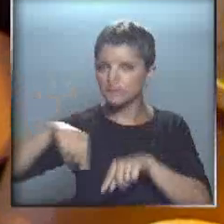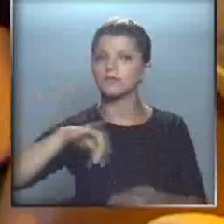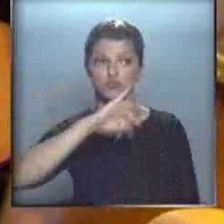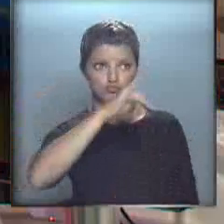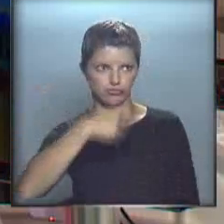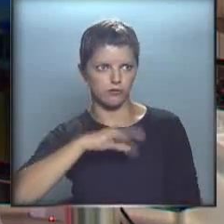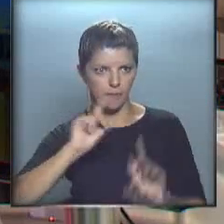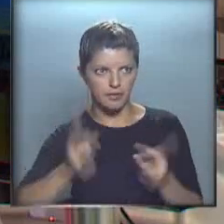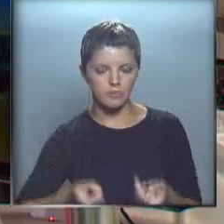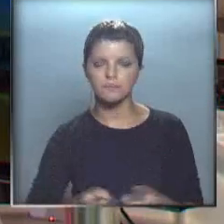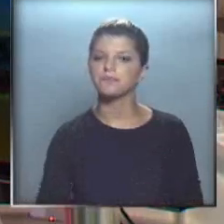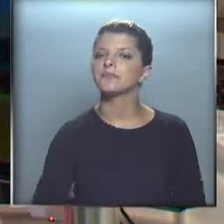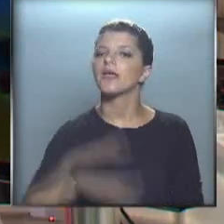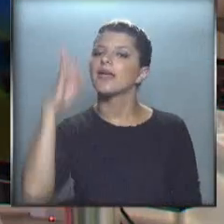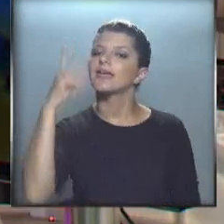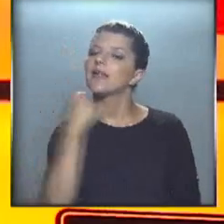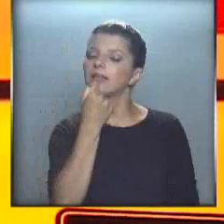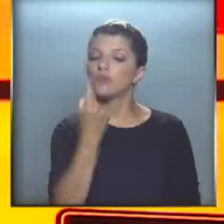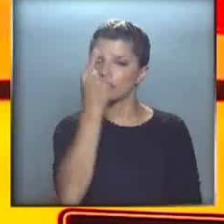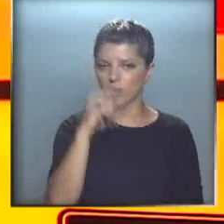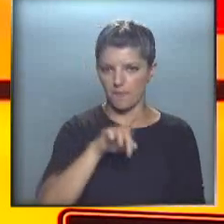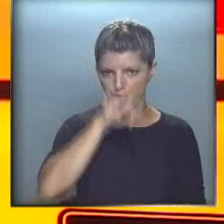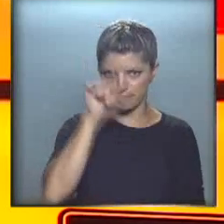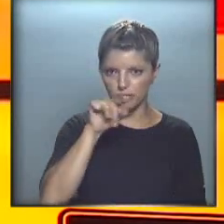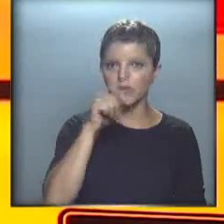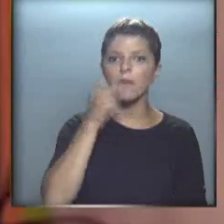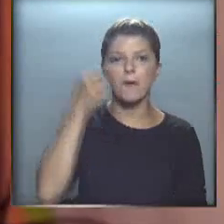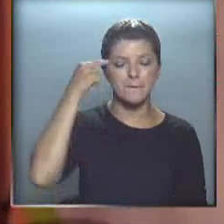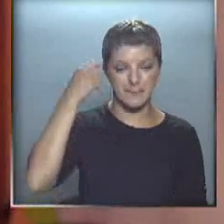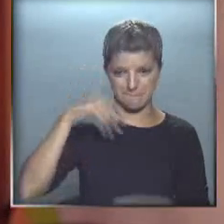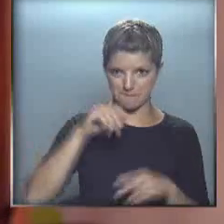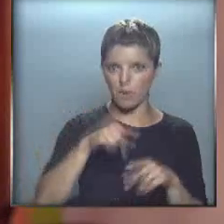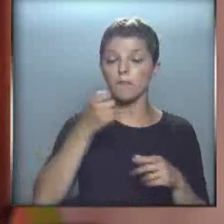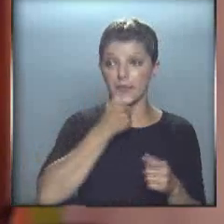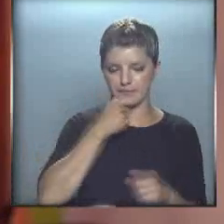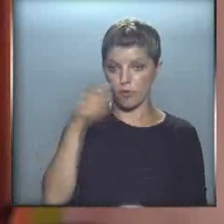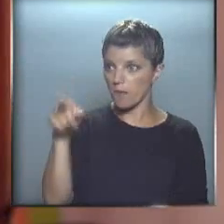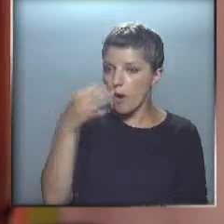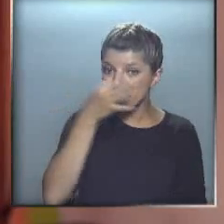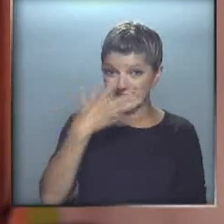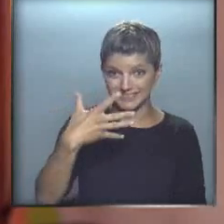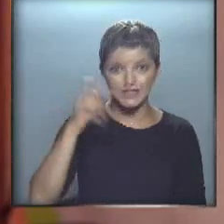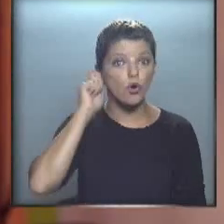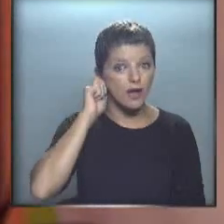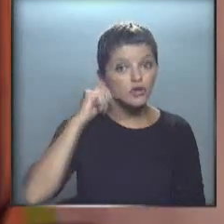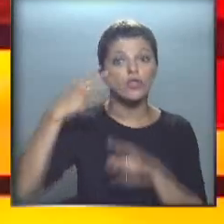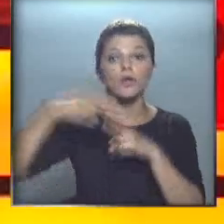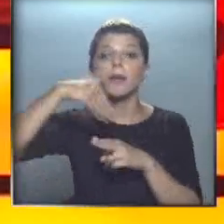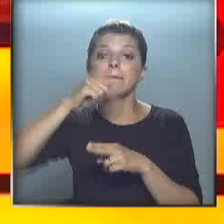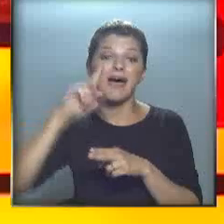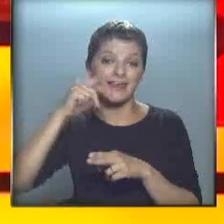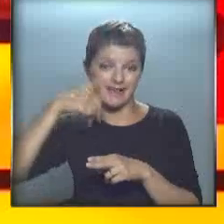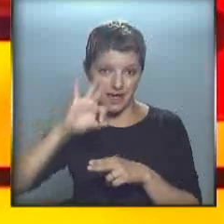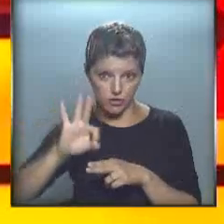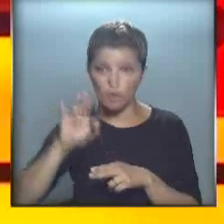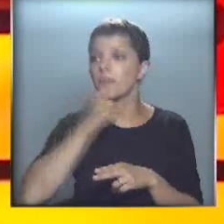también, totalmente. Una pregunta más. ¿Cómo fue eso de empezar a vivir con otro nombre? Digamos, vos, 25 años viviendo, llamándote Mariano, ya tenías